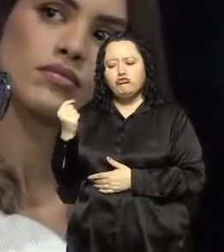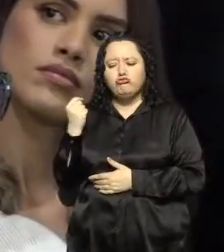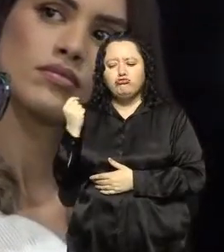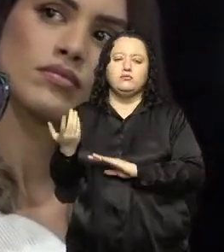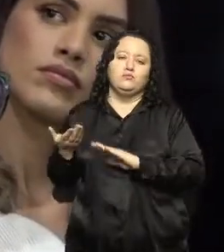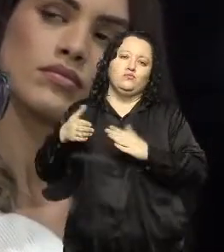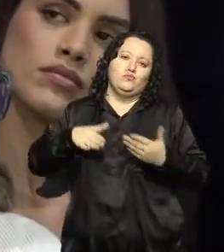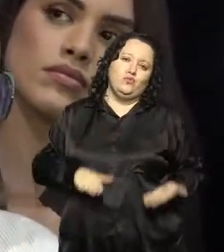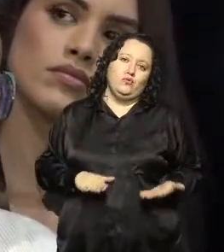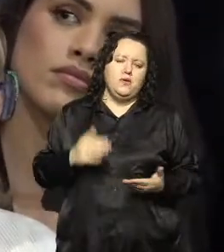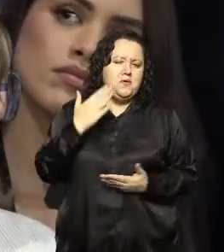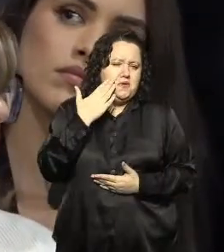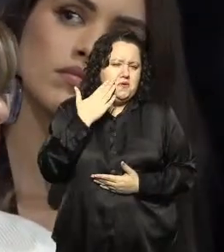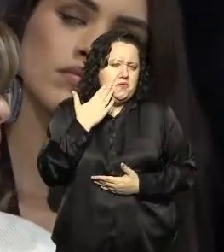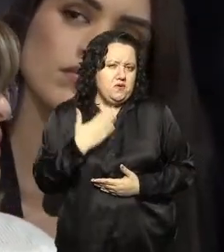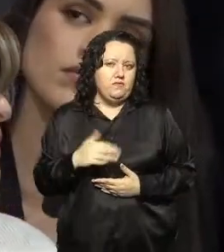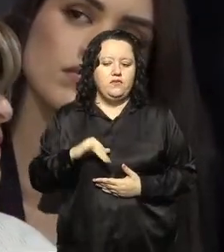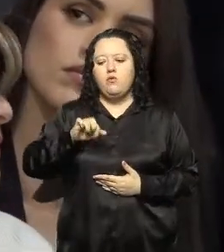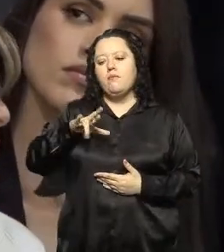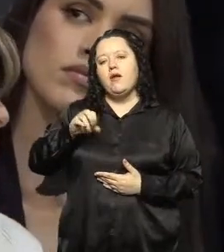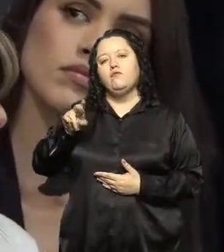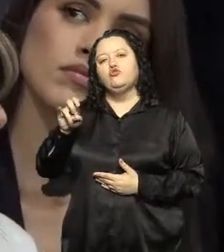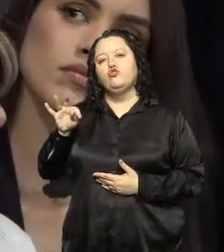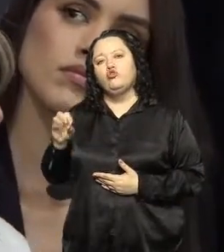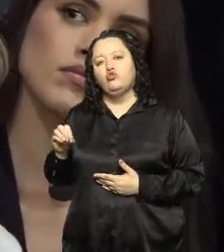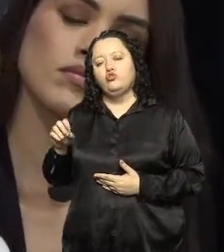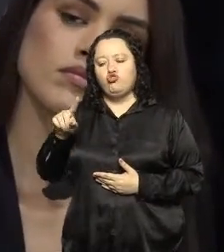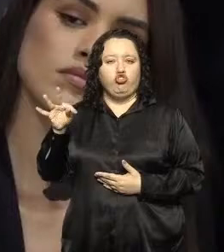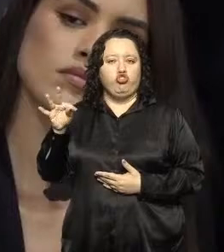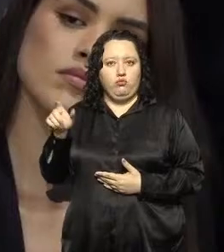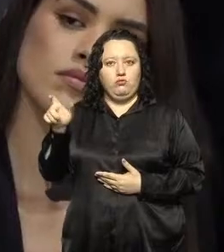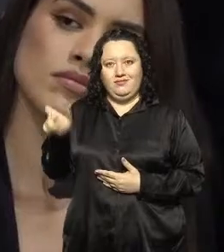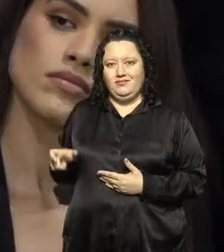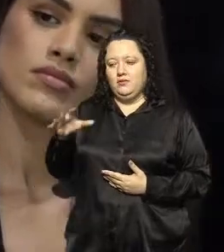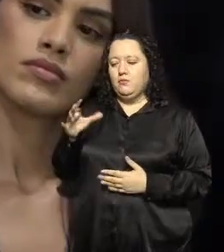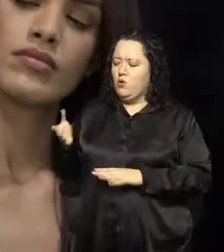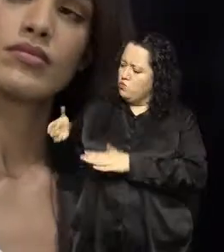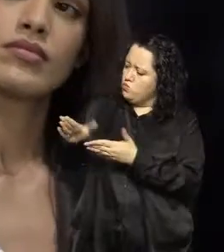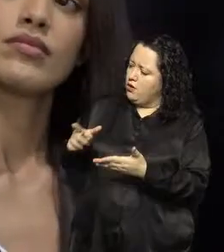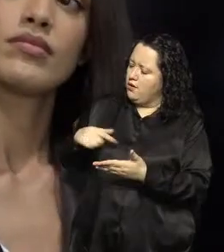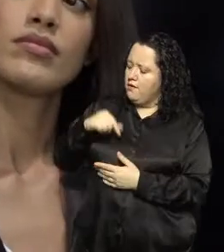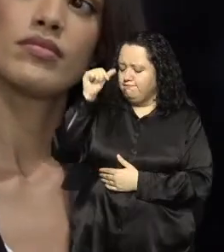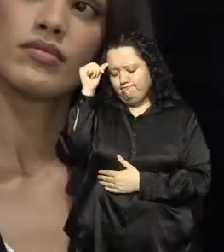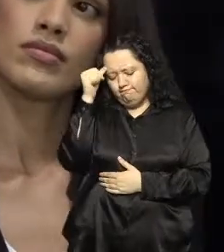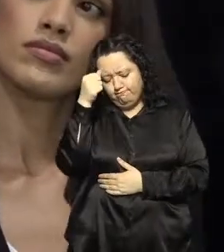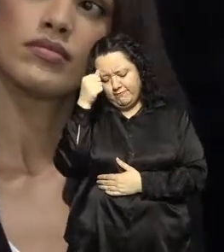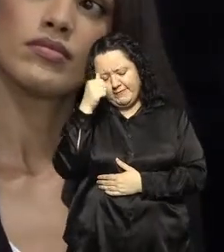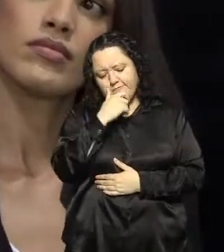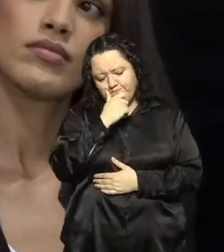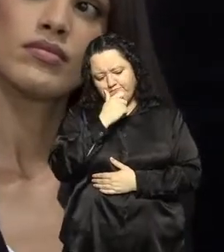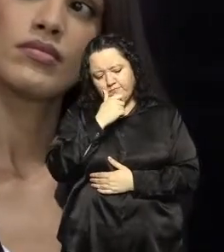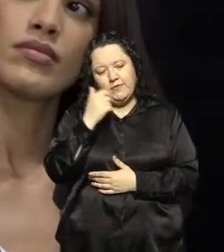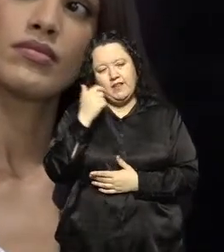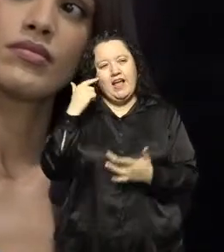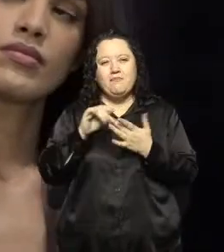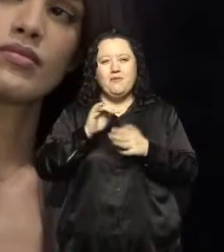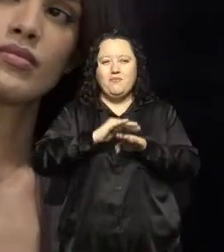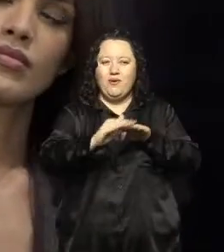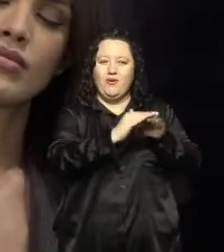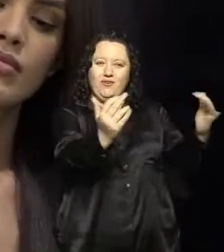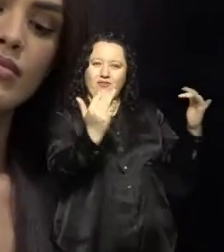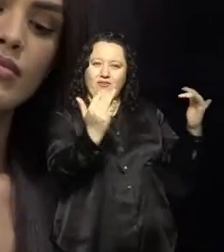poco, muy joven todavía, pero no fue solo su muerte lo que me hizo recordarlo cuando pensaba en los significados de este